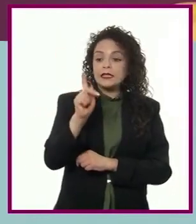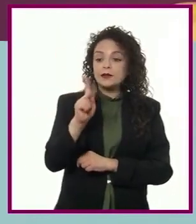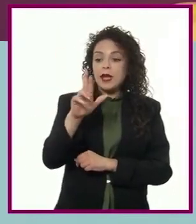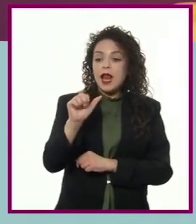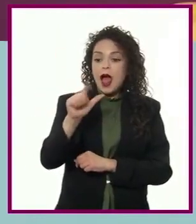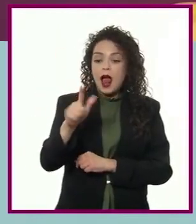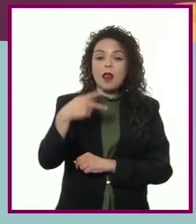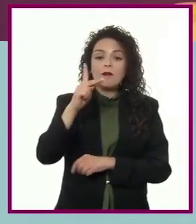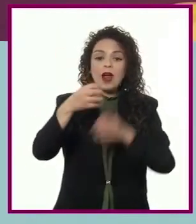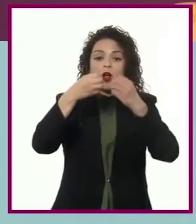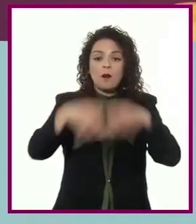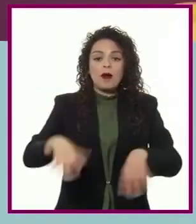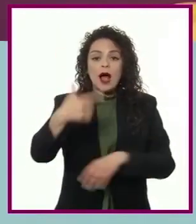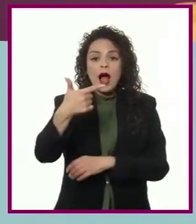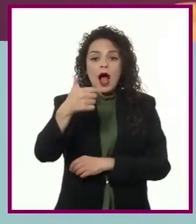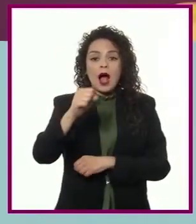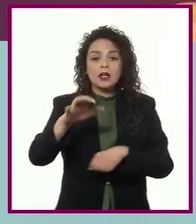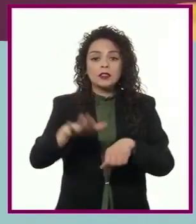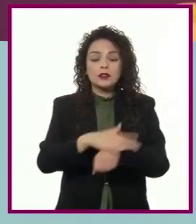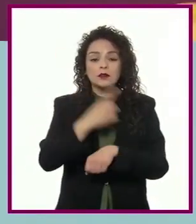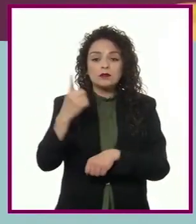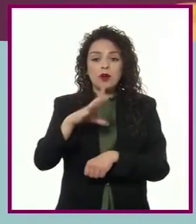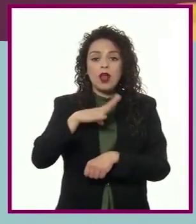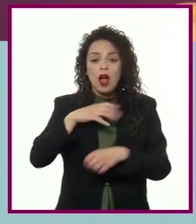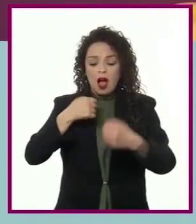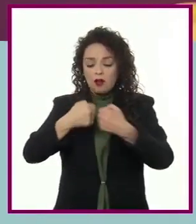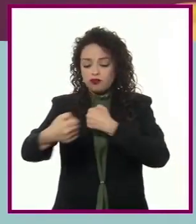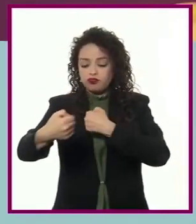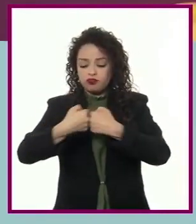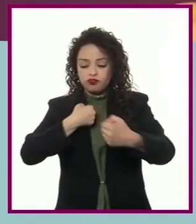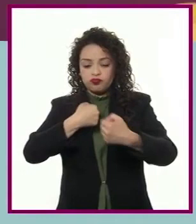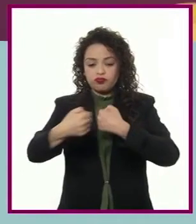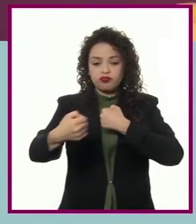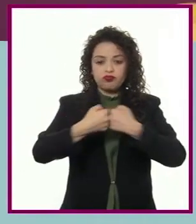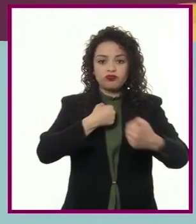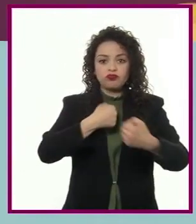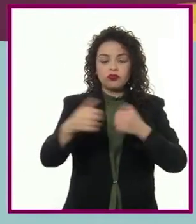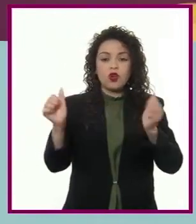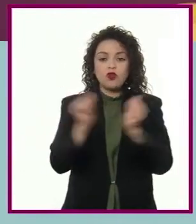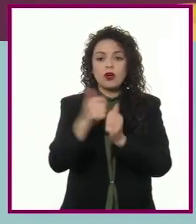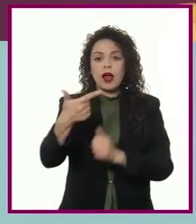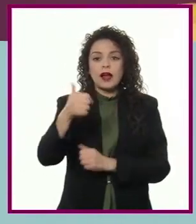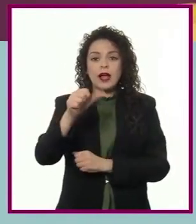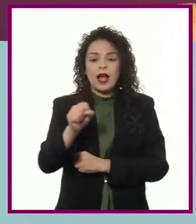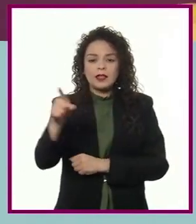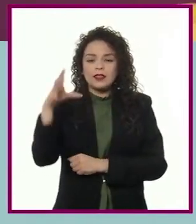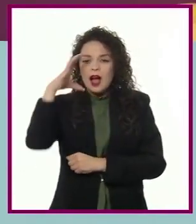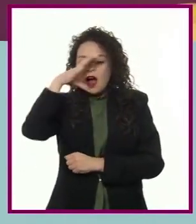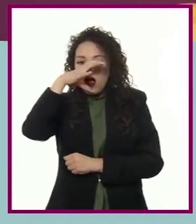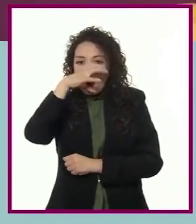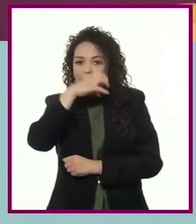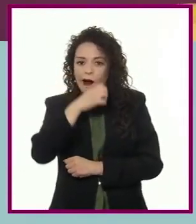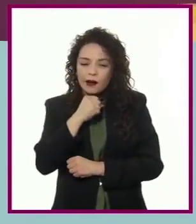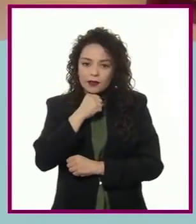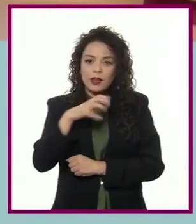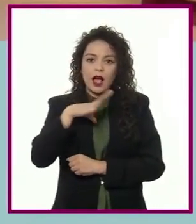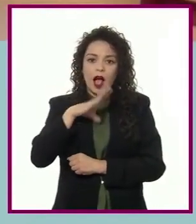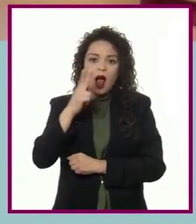perdieron su gas por el rozamiento con el gas intergaláctico caliente que llena al